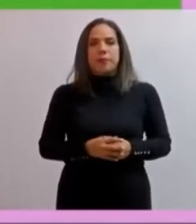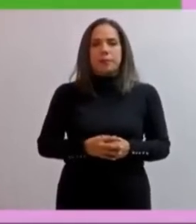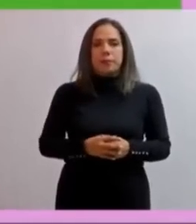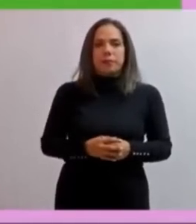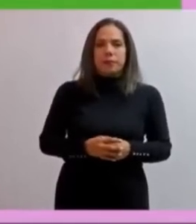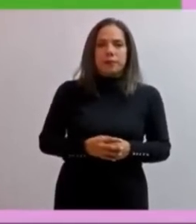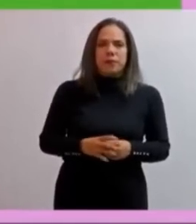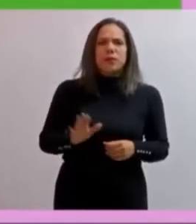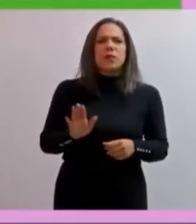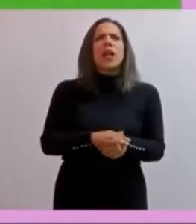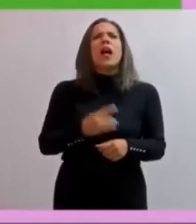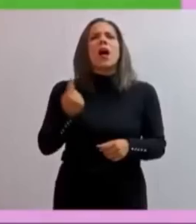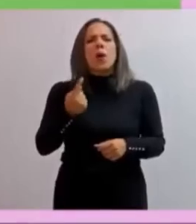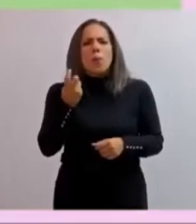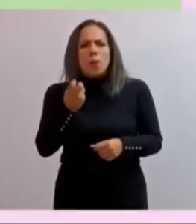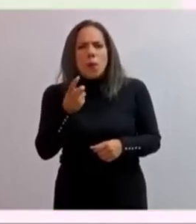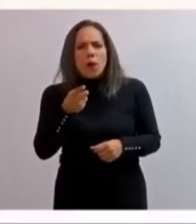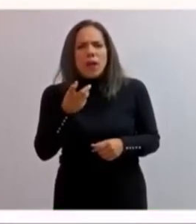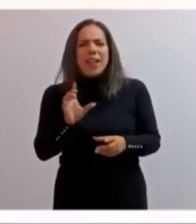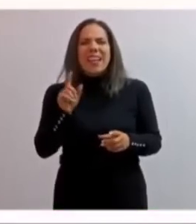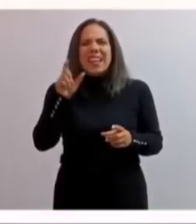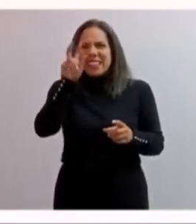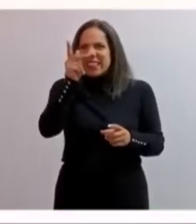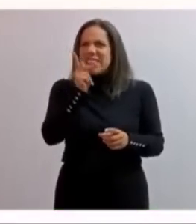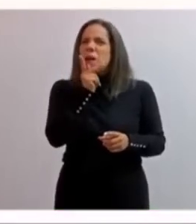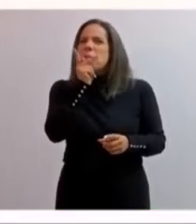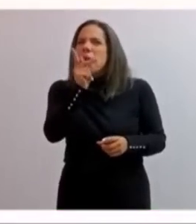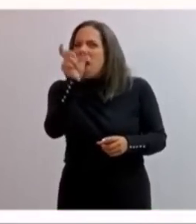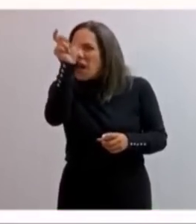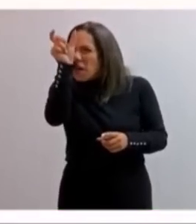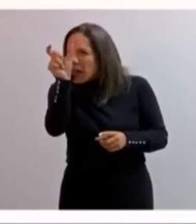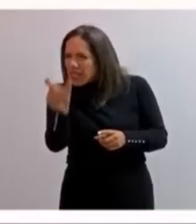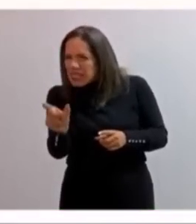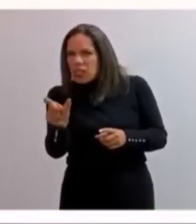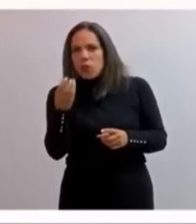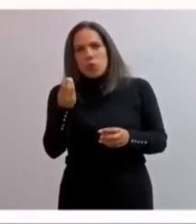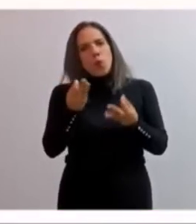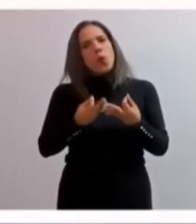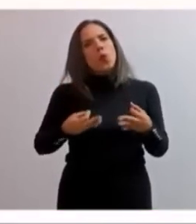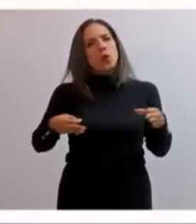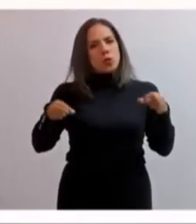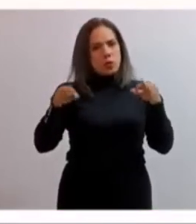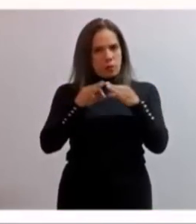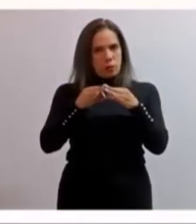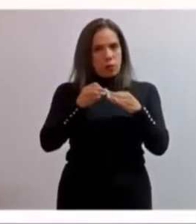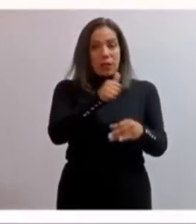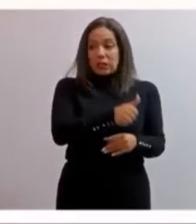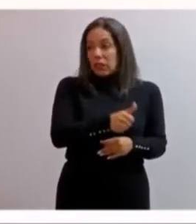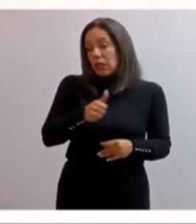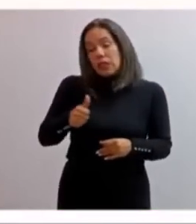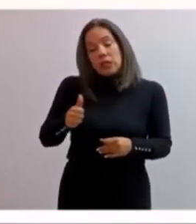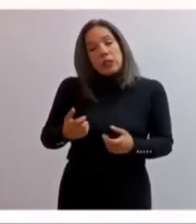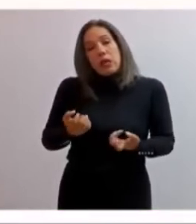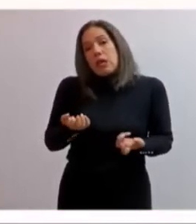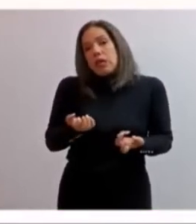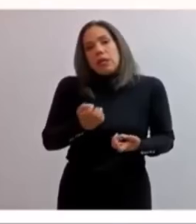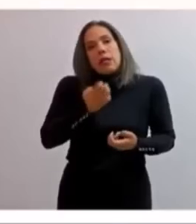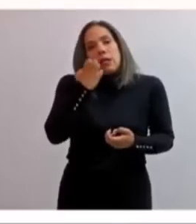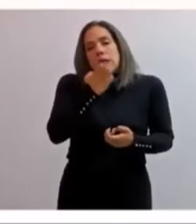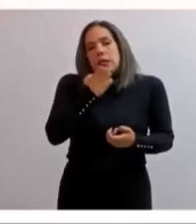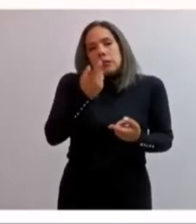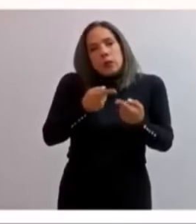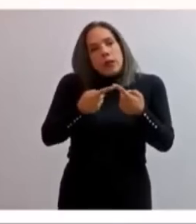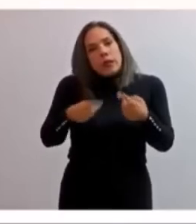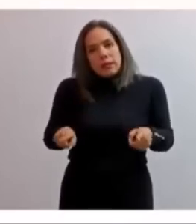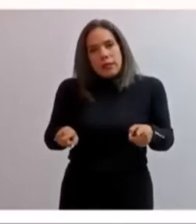sea, este concepto es fundamental, es en cada situación, en cada escuela, porque esta